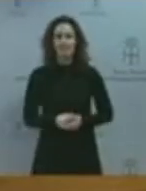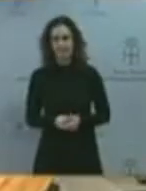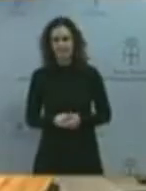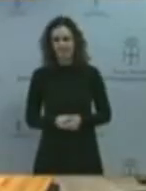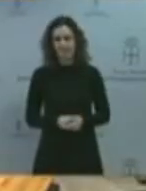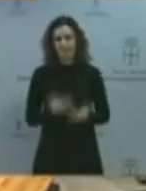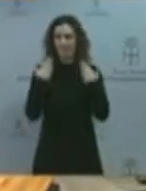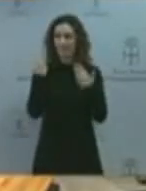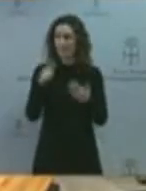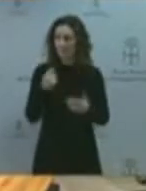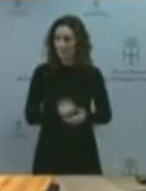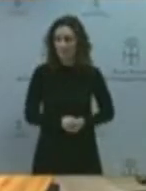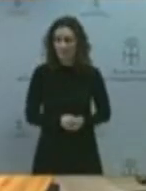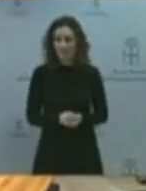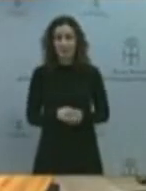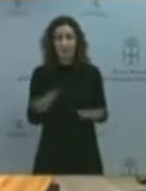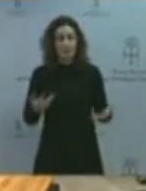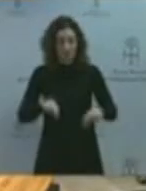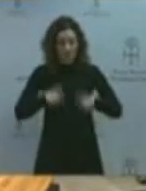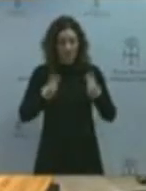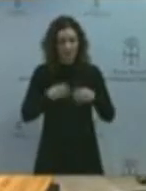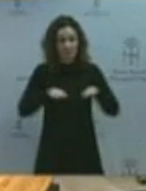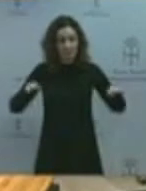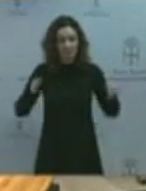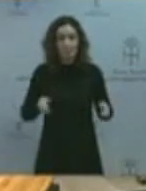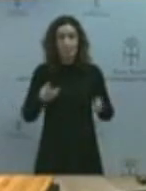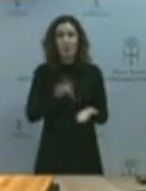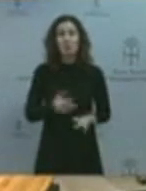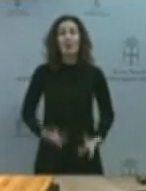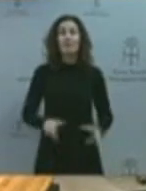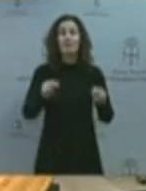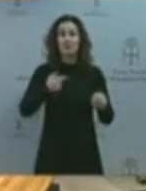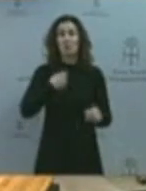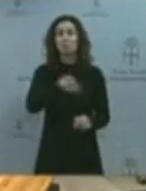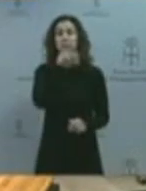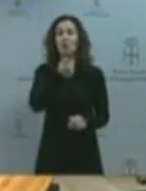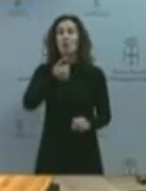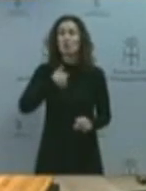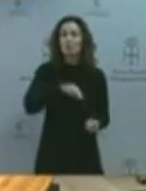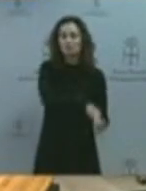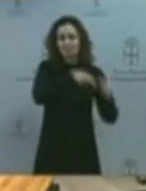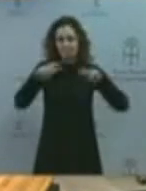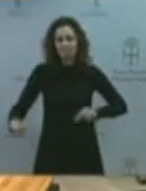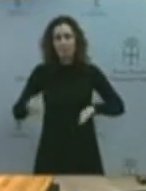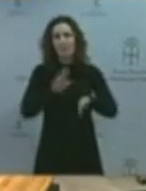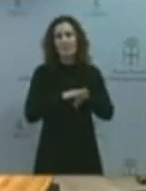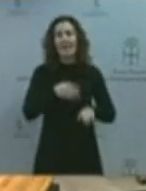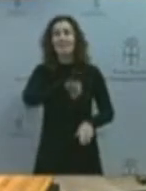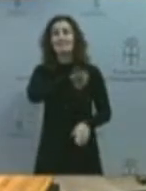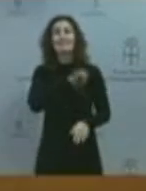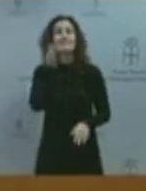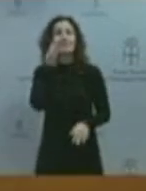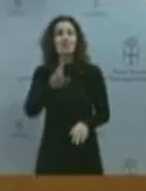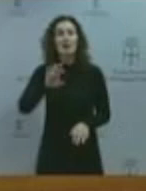mesa da Cámara, cuando termine a miña intervención vou fer la traducción para que la señora Rouco entenda lo que estou dicindo. Bueno,